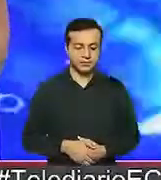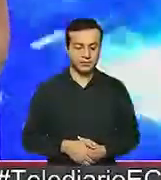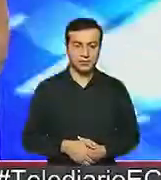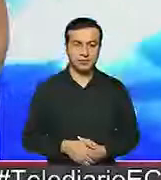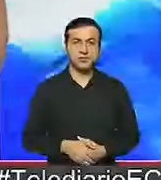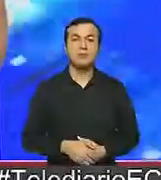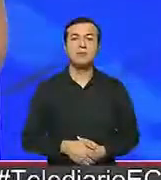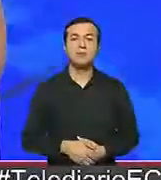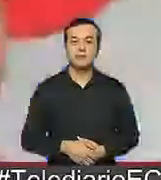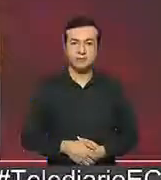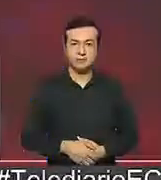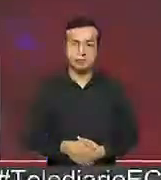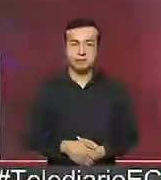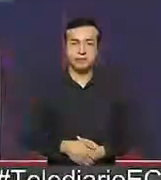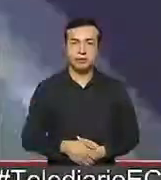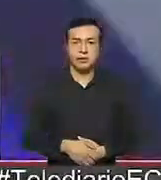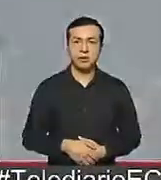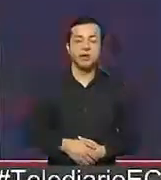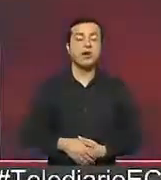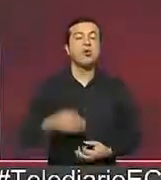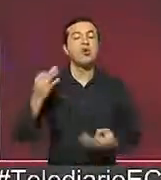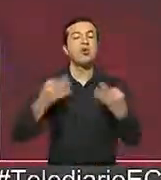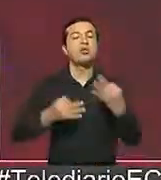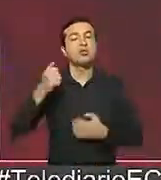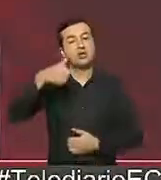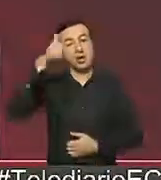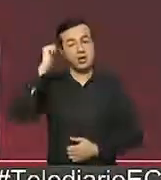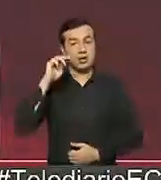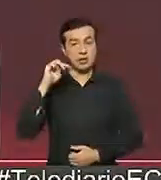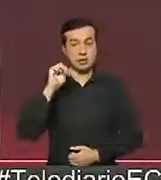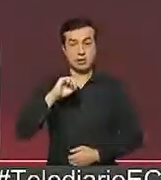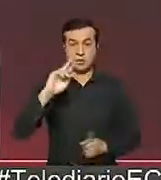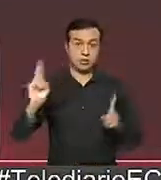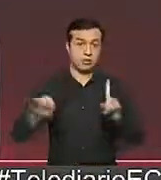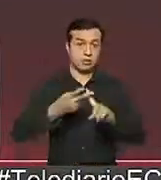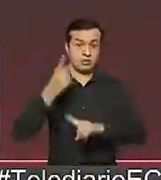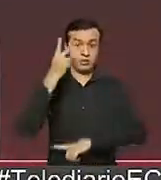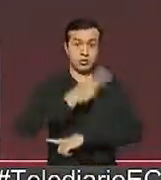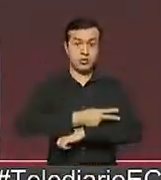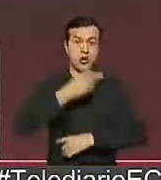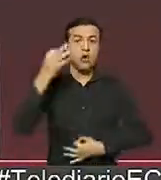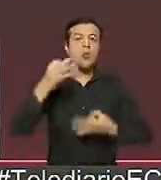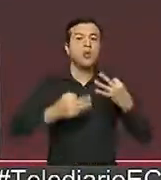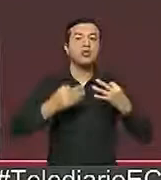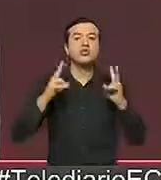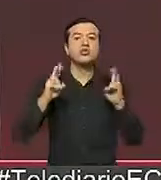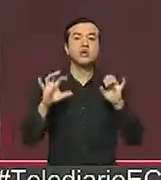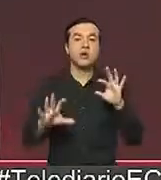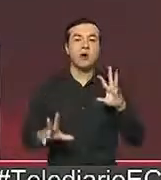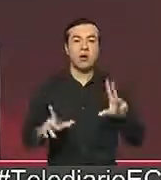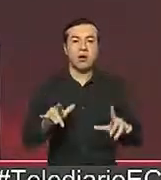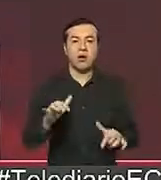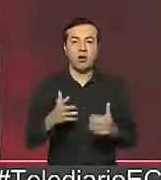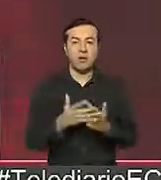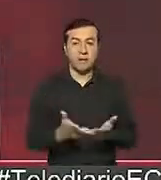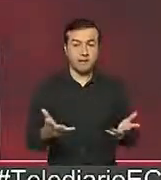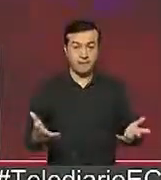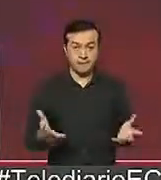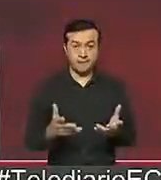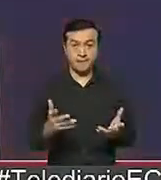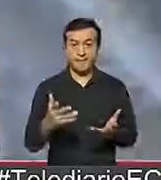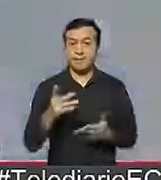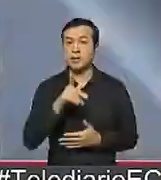Seguimos en materia judicial. Ayer martes se desarrolló el segundo día de audiencia de juicio por lavado de activos, caso en el que